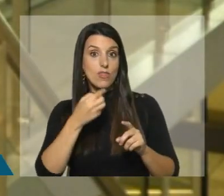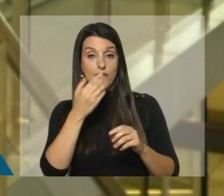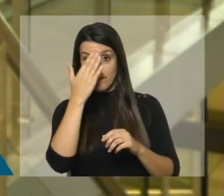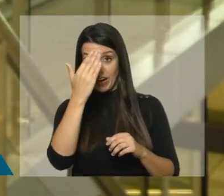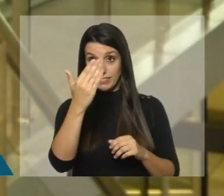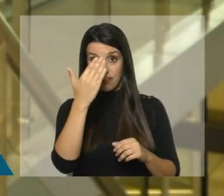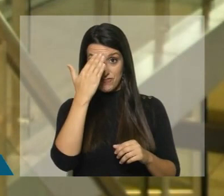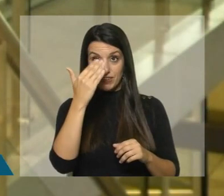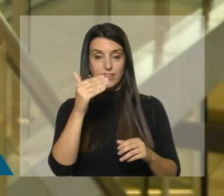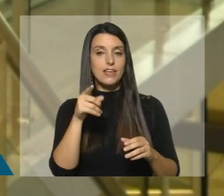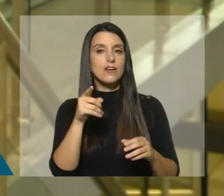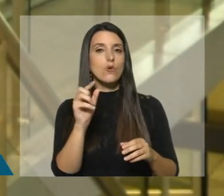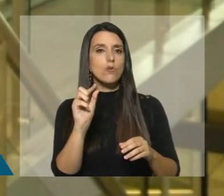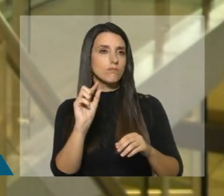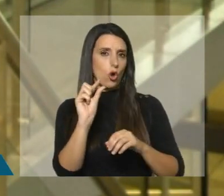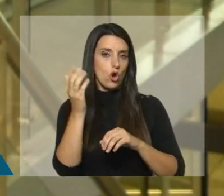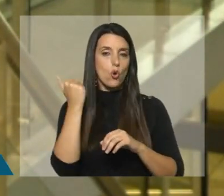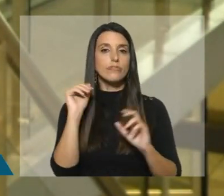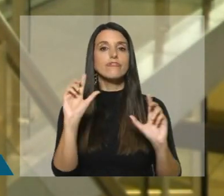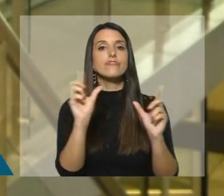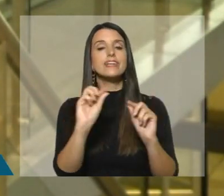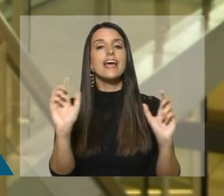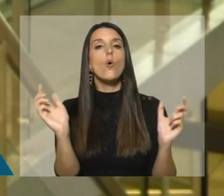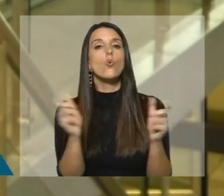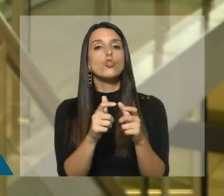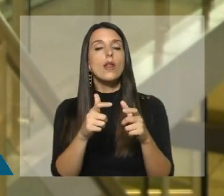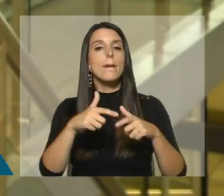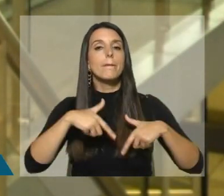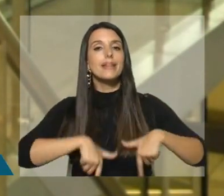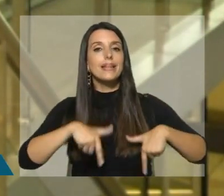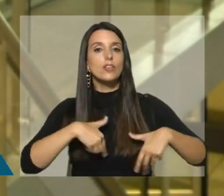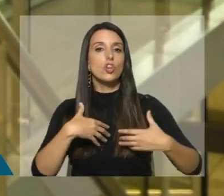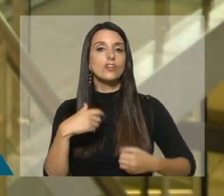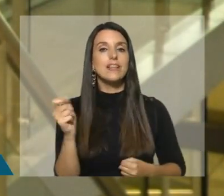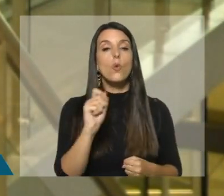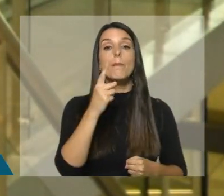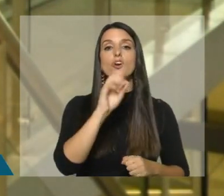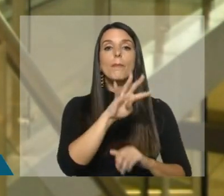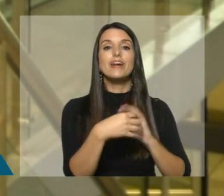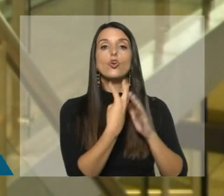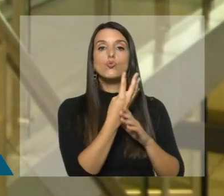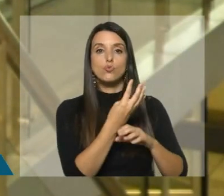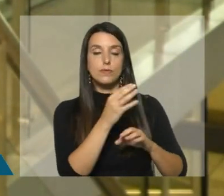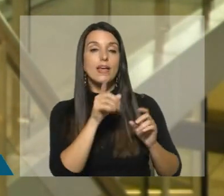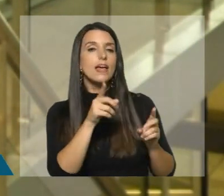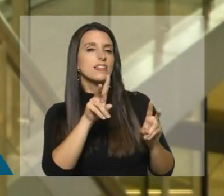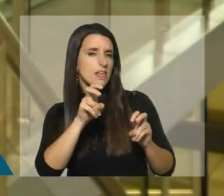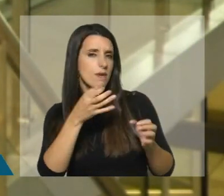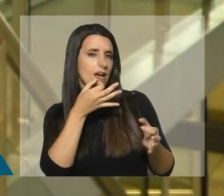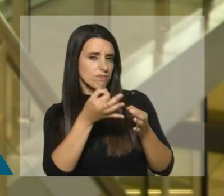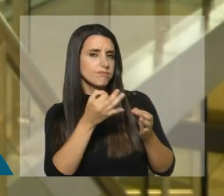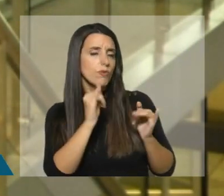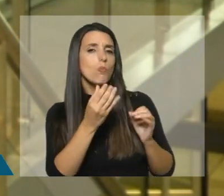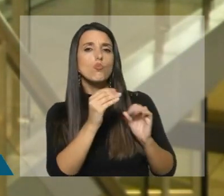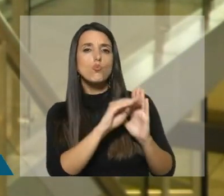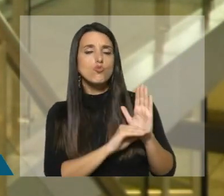enfrente, hace unas horas finalizó una reunión de ministros de salud del Mercosur. Abordaron varios temas. Uno de ellos